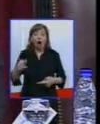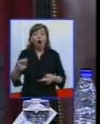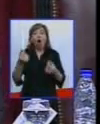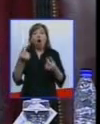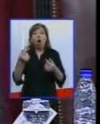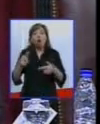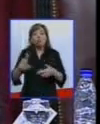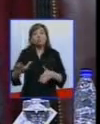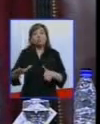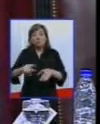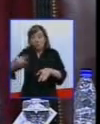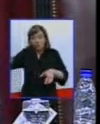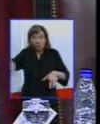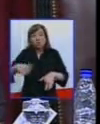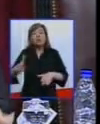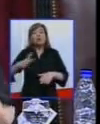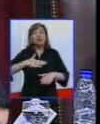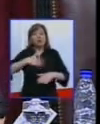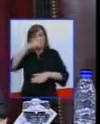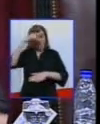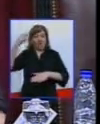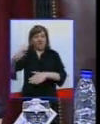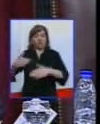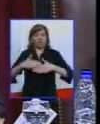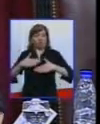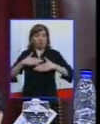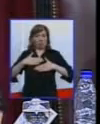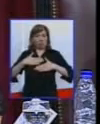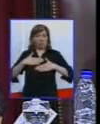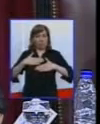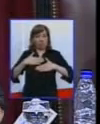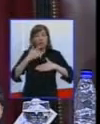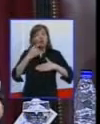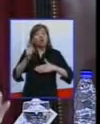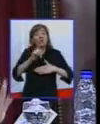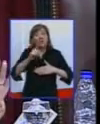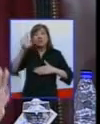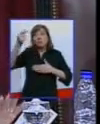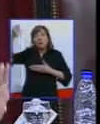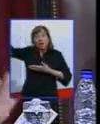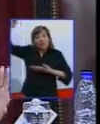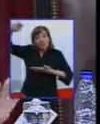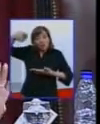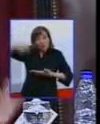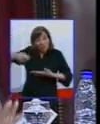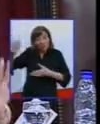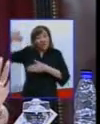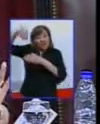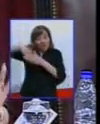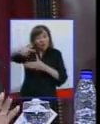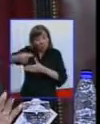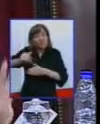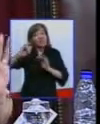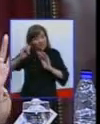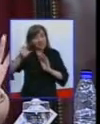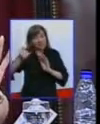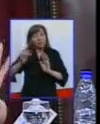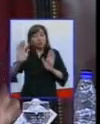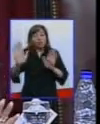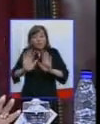precisamente en órbita y en competencia nacional, que no significa desalentar la inversión extranjera. Por eso tiene que ser una